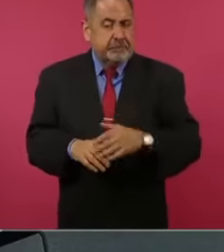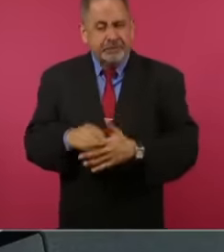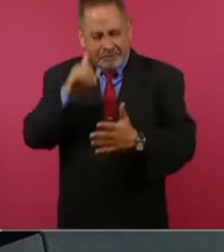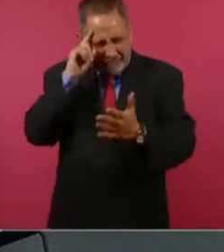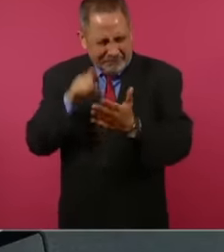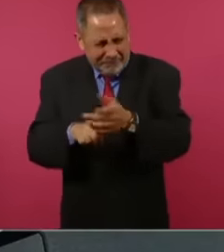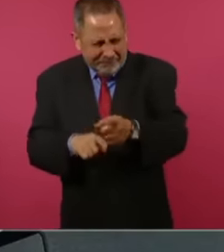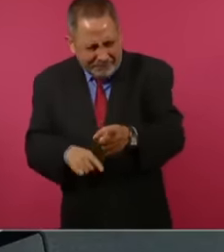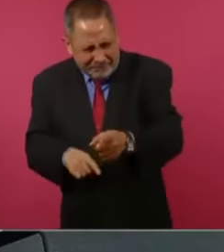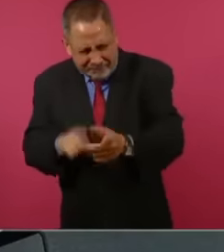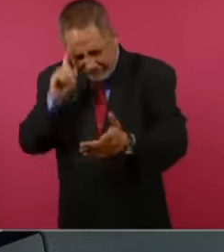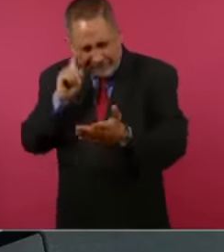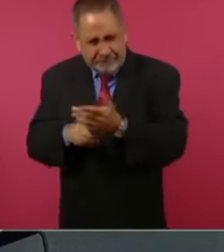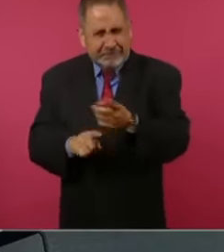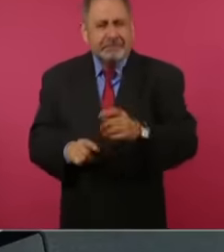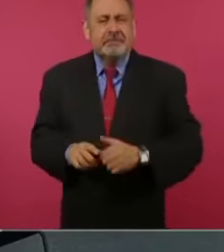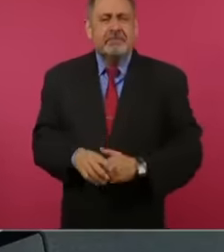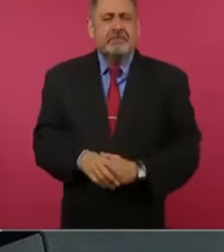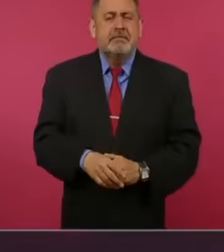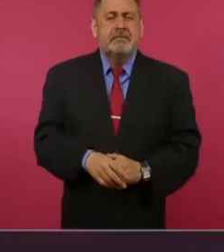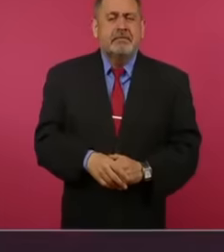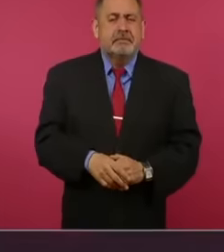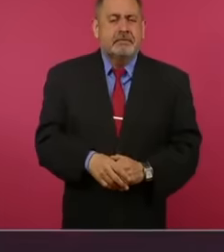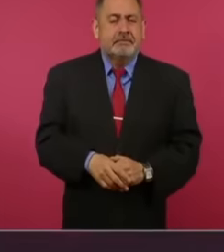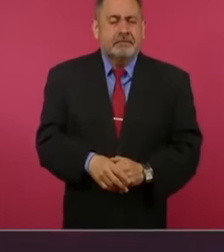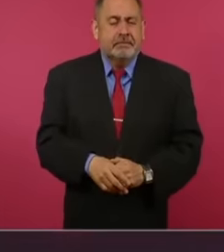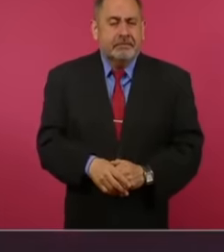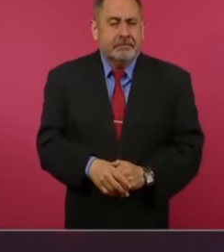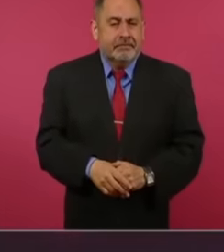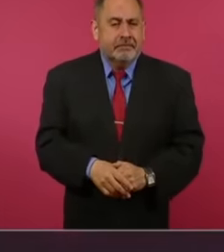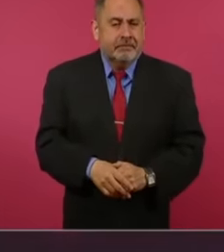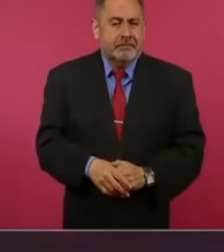Reina, que